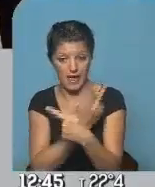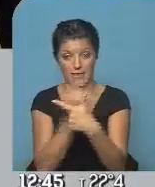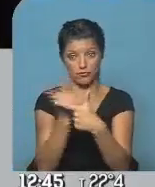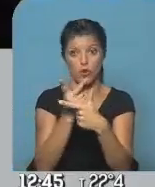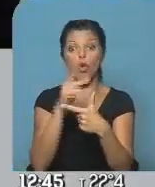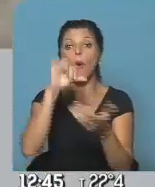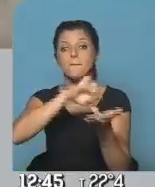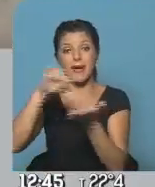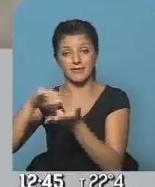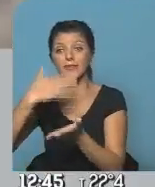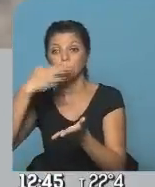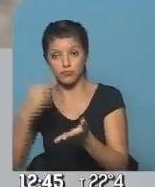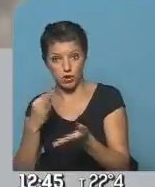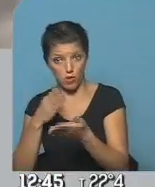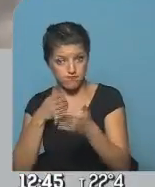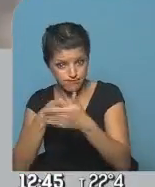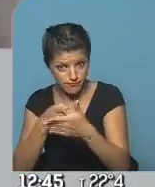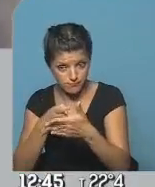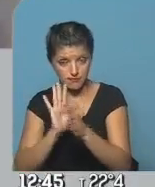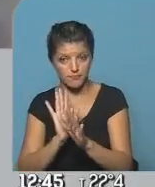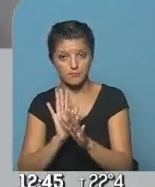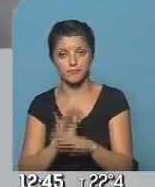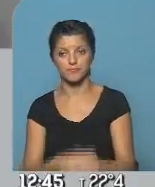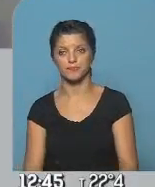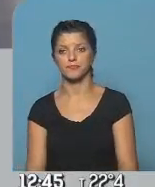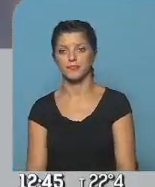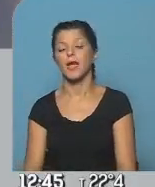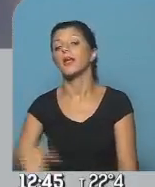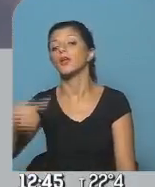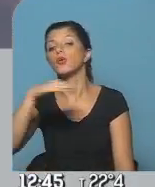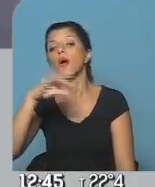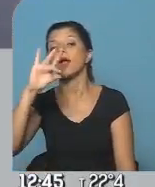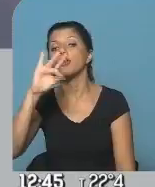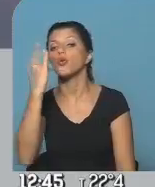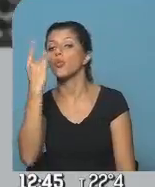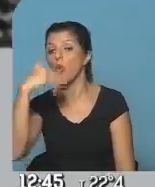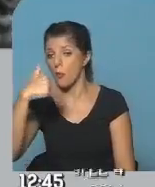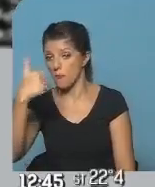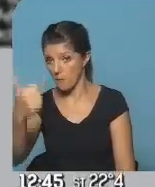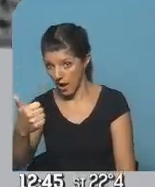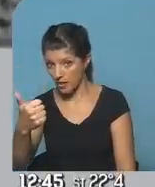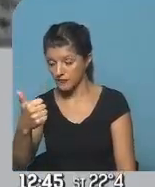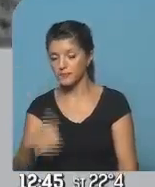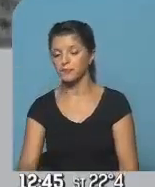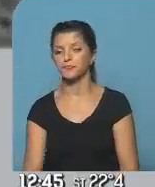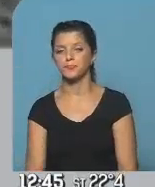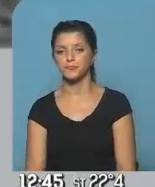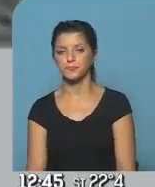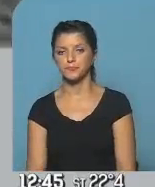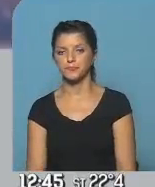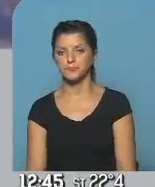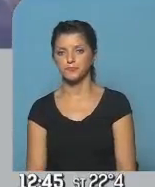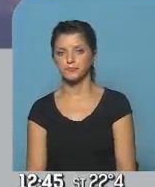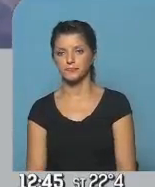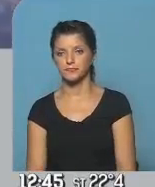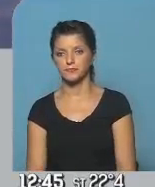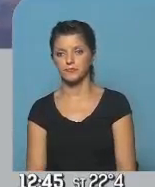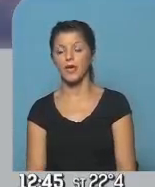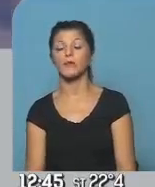donde se produjo, o se denuncia que se produjo este hecho. La respuesta de Lavrov